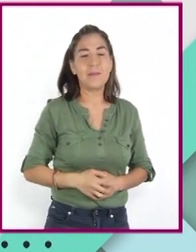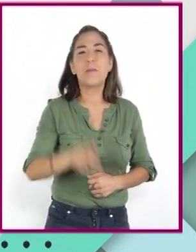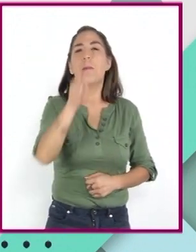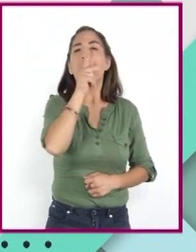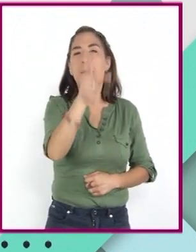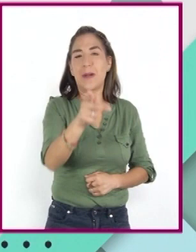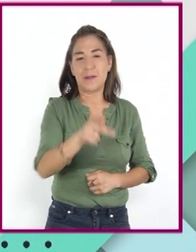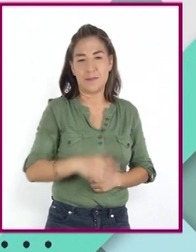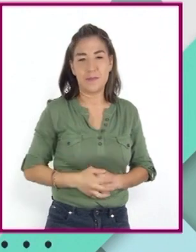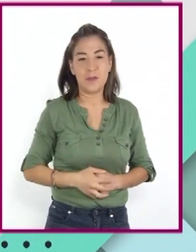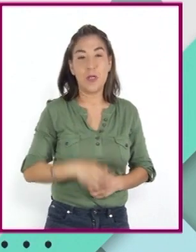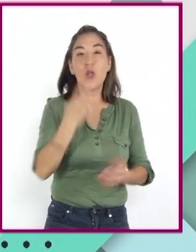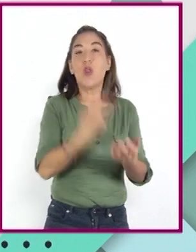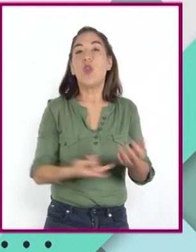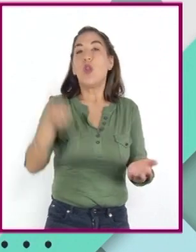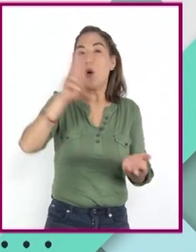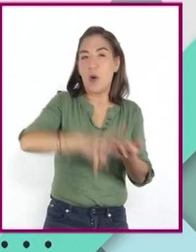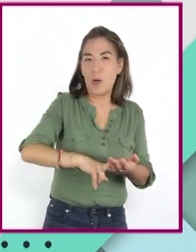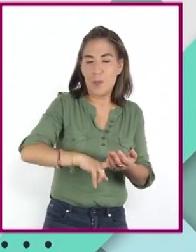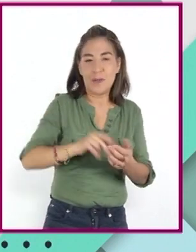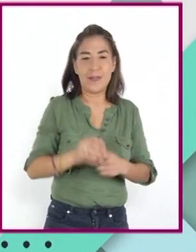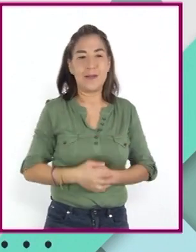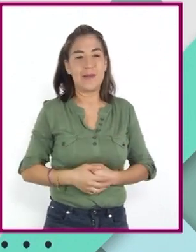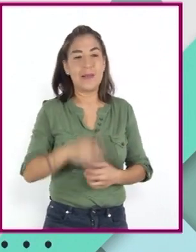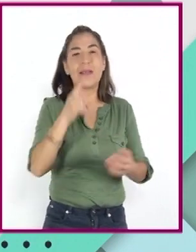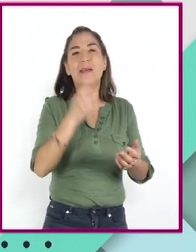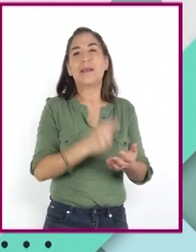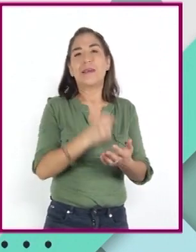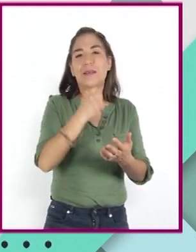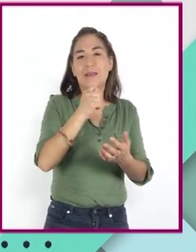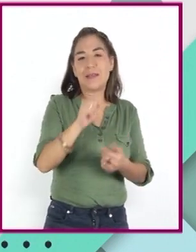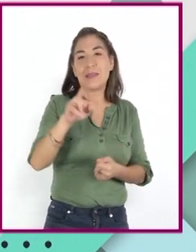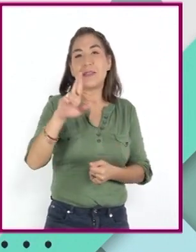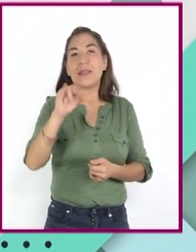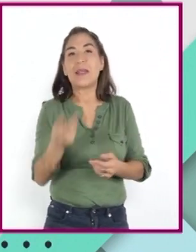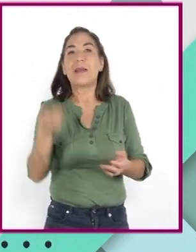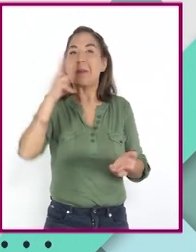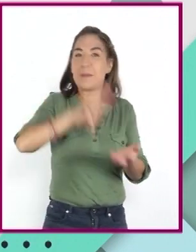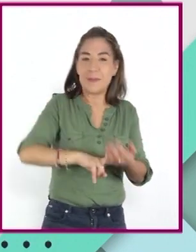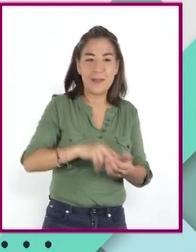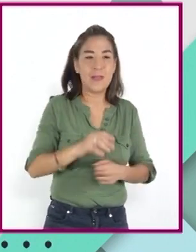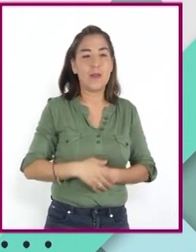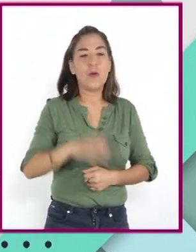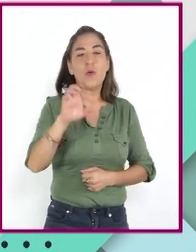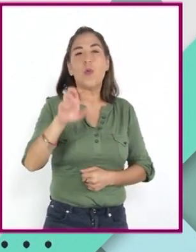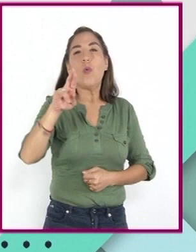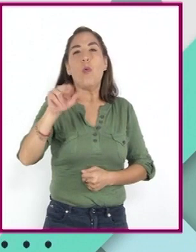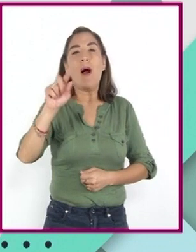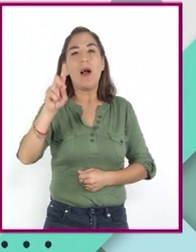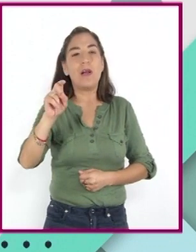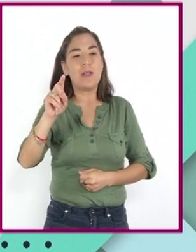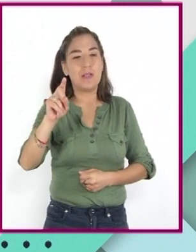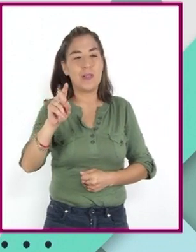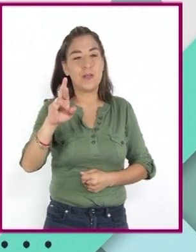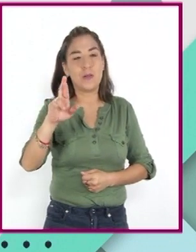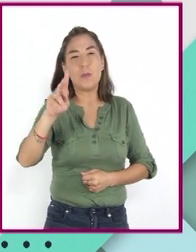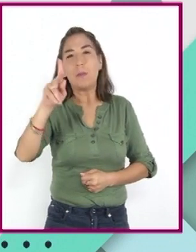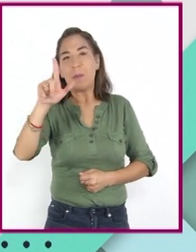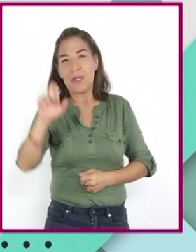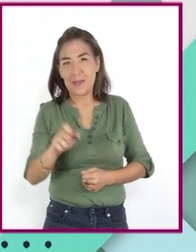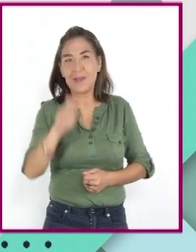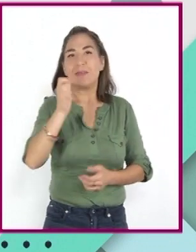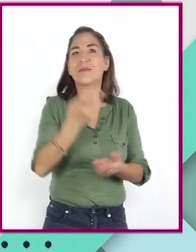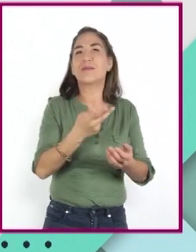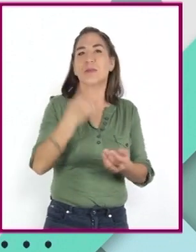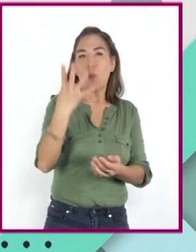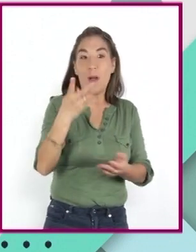Palabras como doble, triple, cuádruple, producto, n